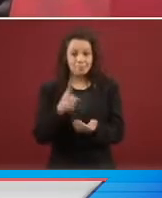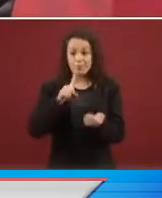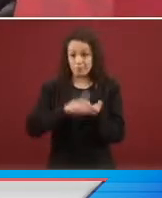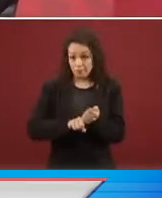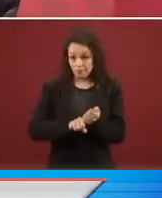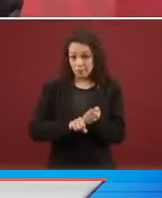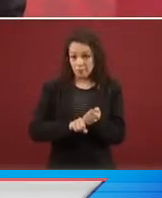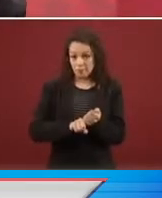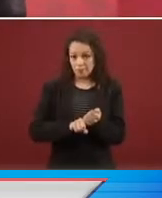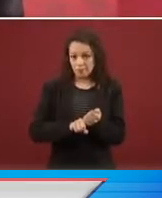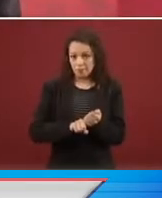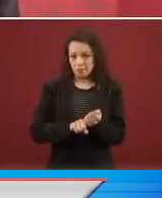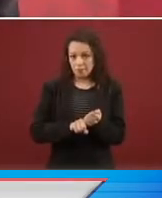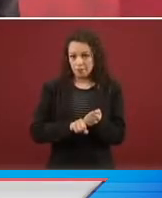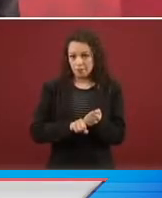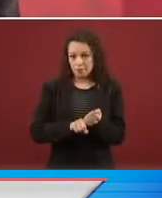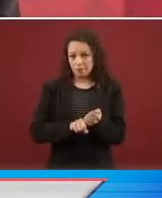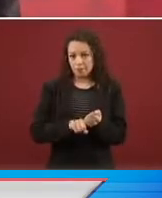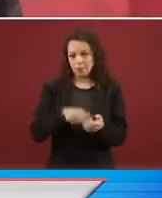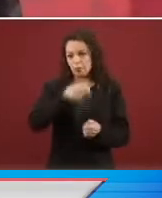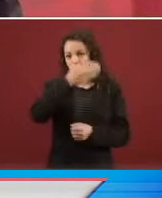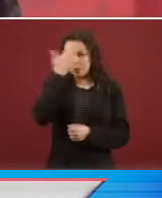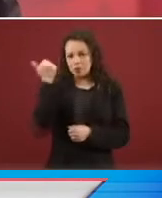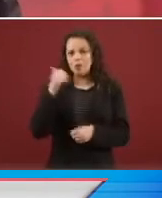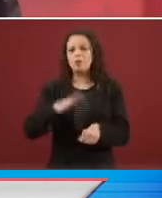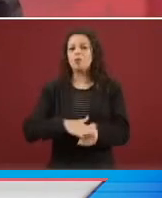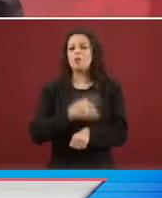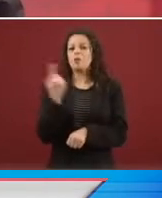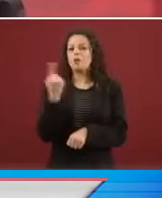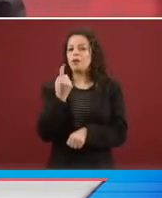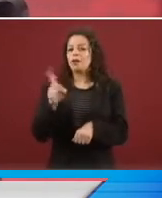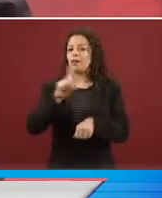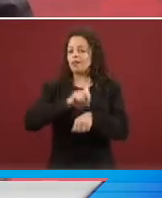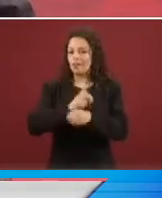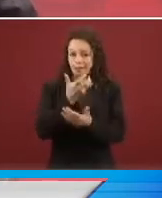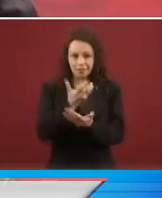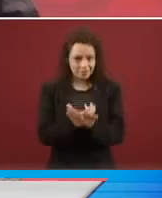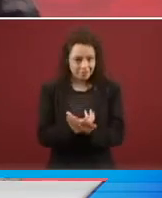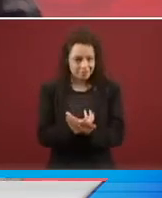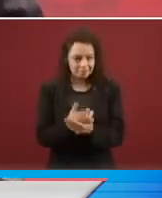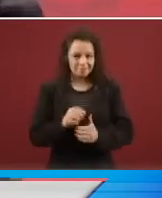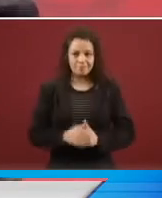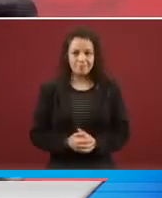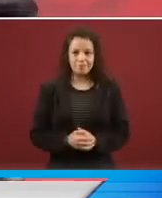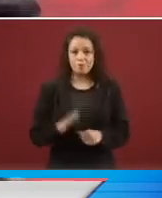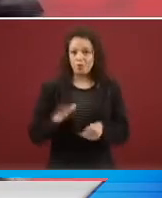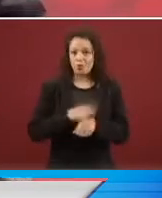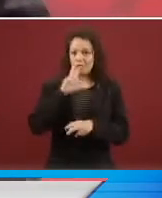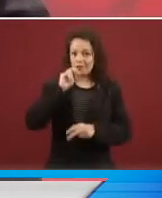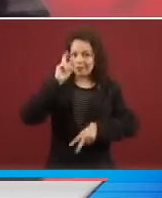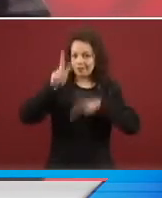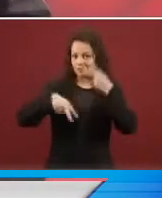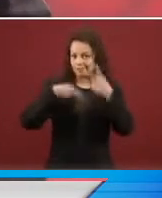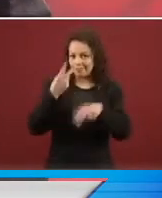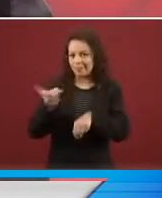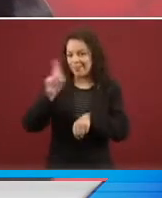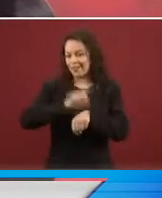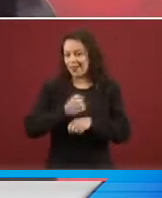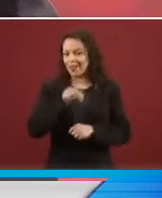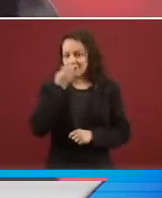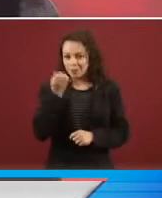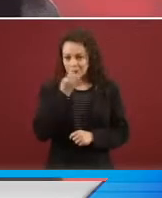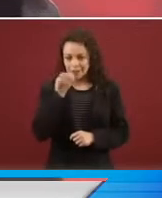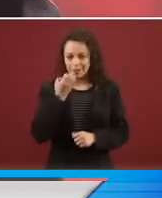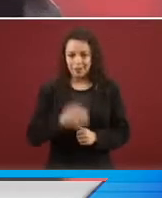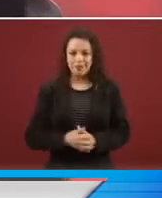más deterioradas. La inversión para lograr estas mejoras es de más de 21 mil millones en 2019 y 2020, y de más de 22 mil